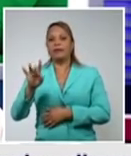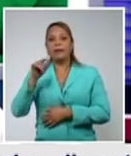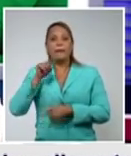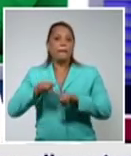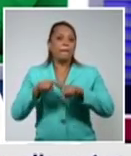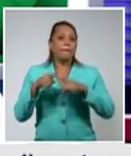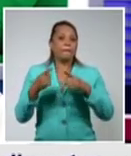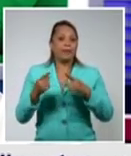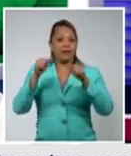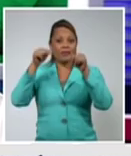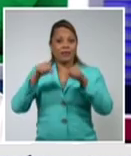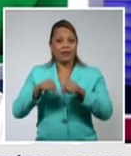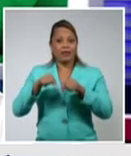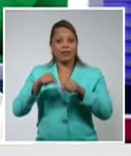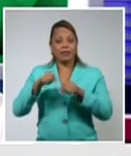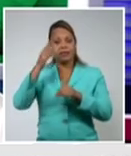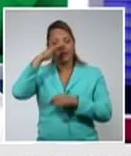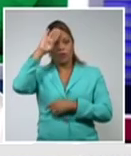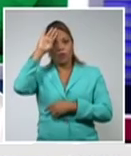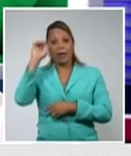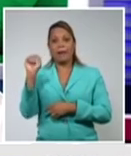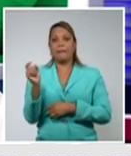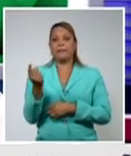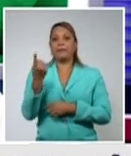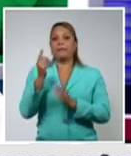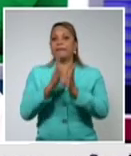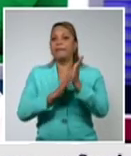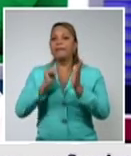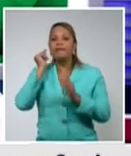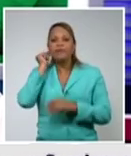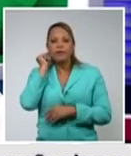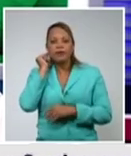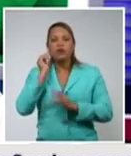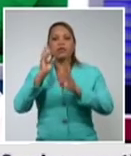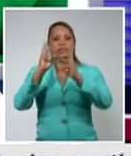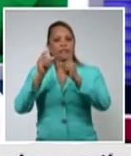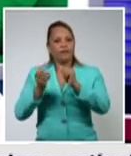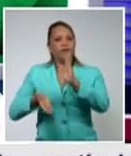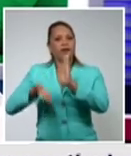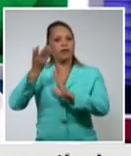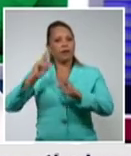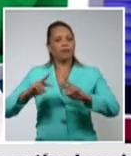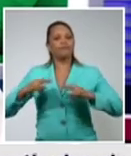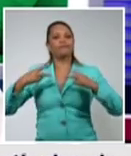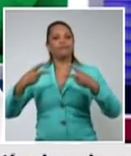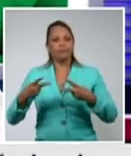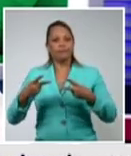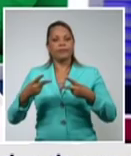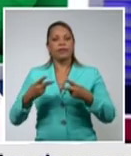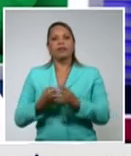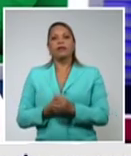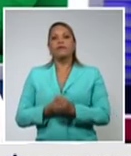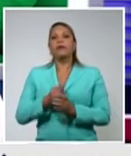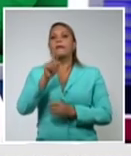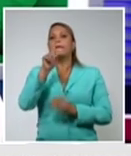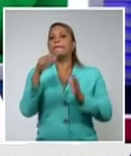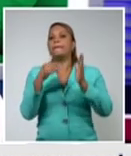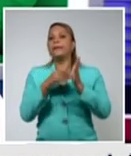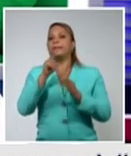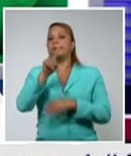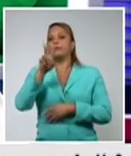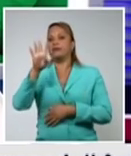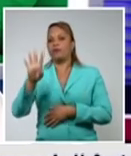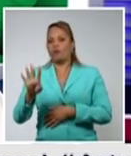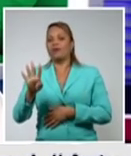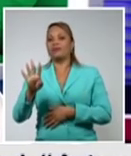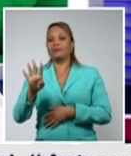el 1 de febrero, que reitero fue la cifra más elevada, fueron 1024. Te estamos